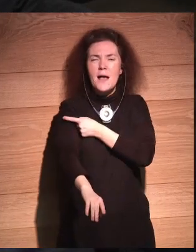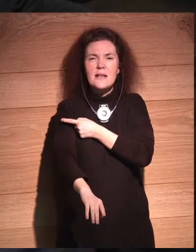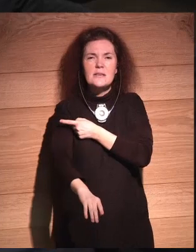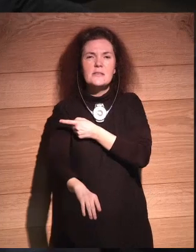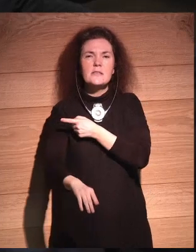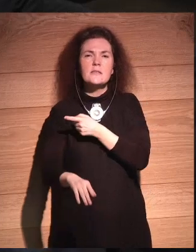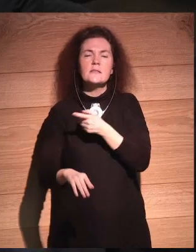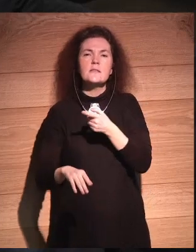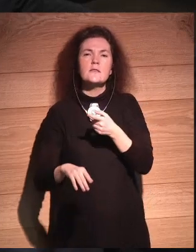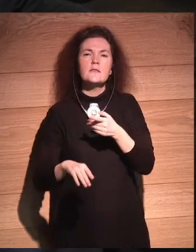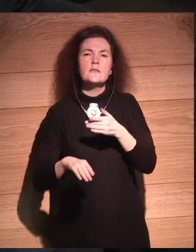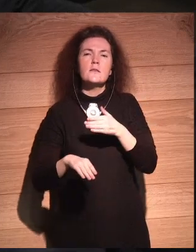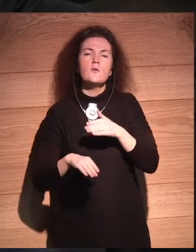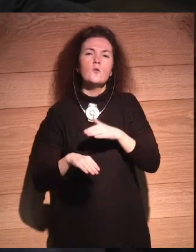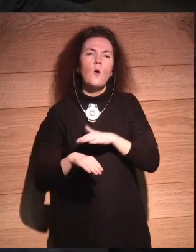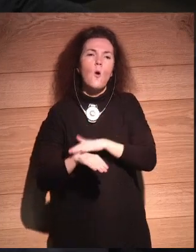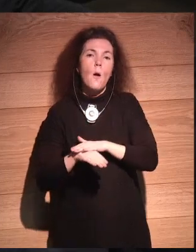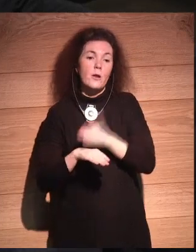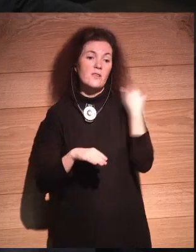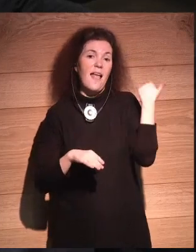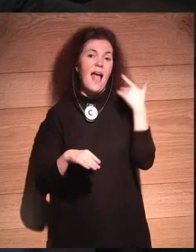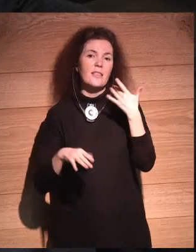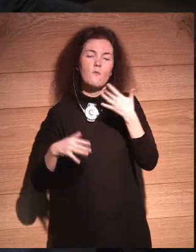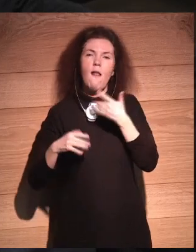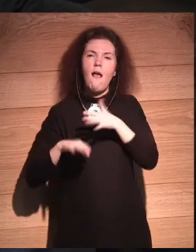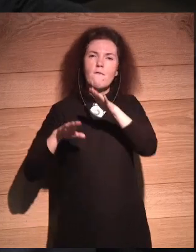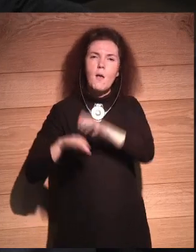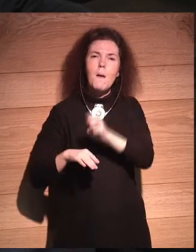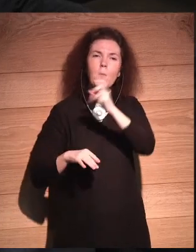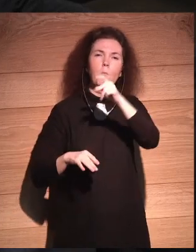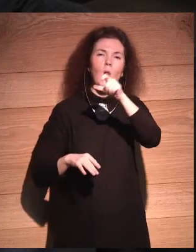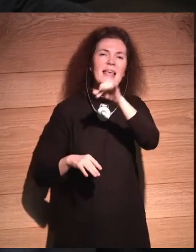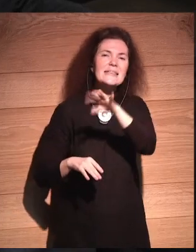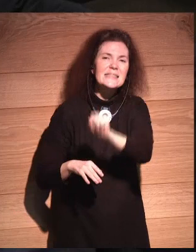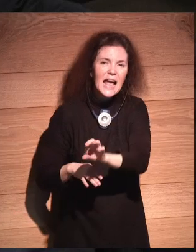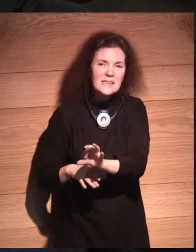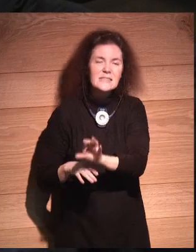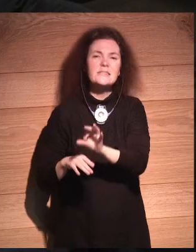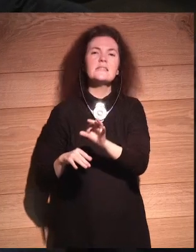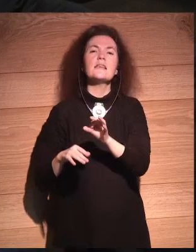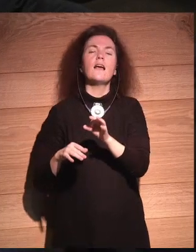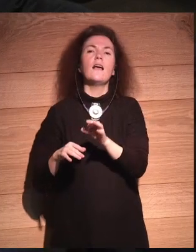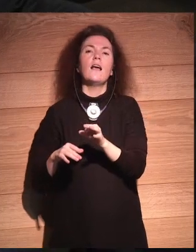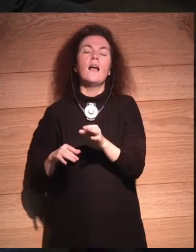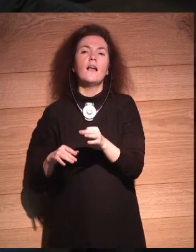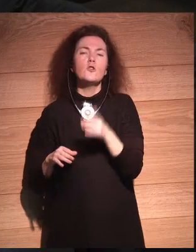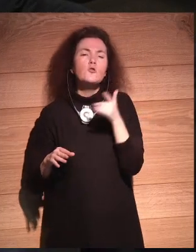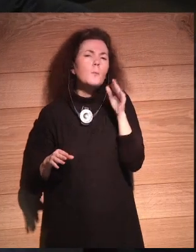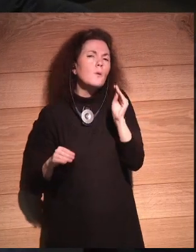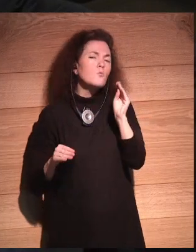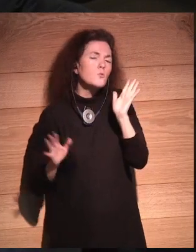populistas, que son más populistas que de lo que había antes, a lo que estábamos acostumbrados. Entonces, ¿no